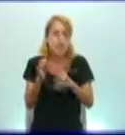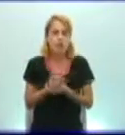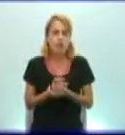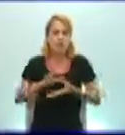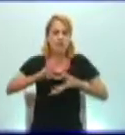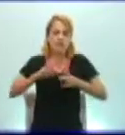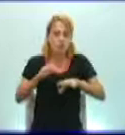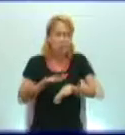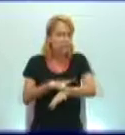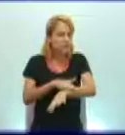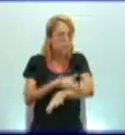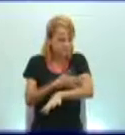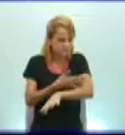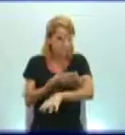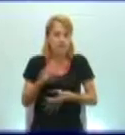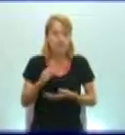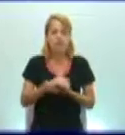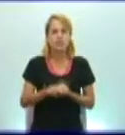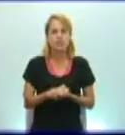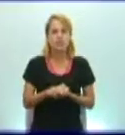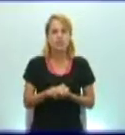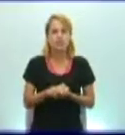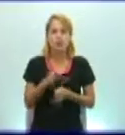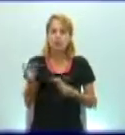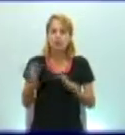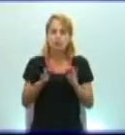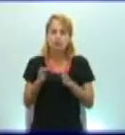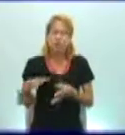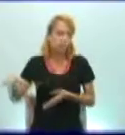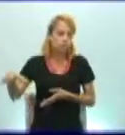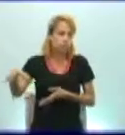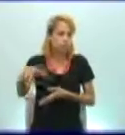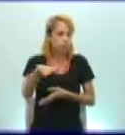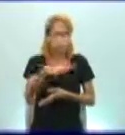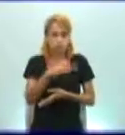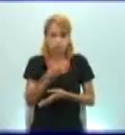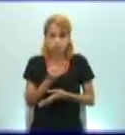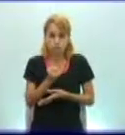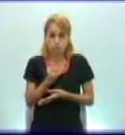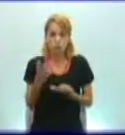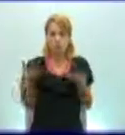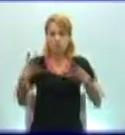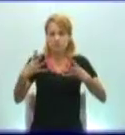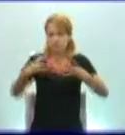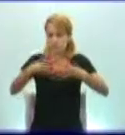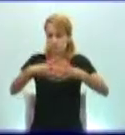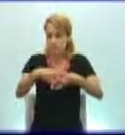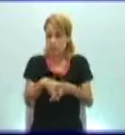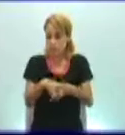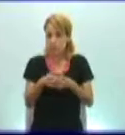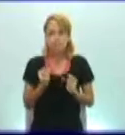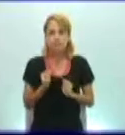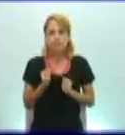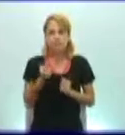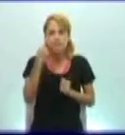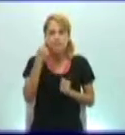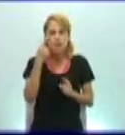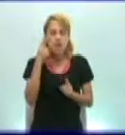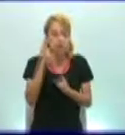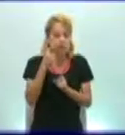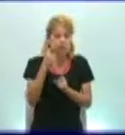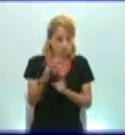y órganos. Funcionan como un todo, interactuando entre sí y se encuentran en